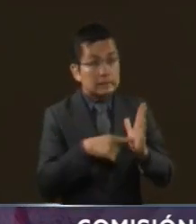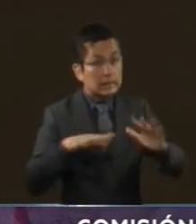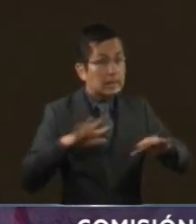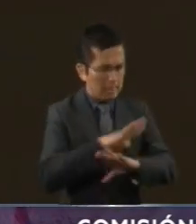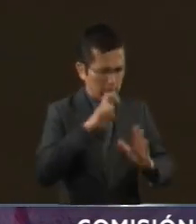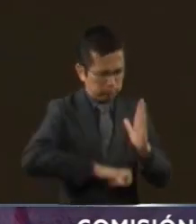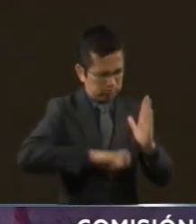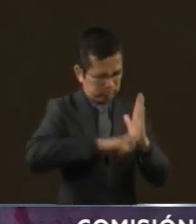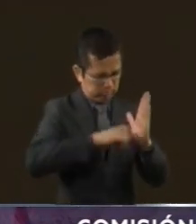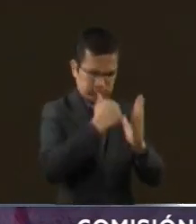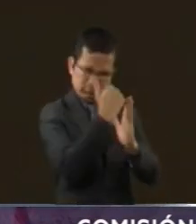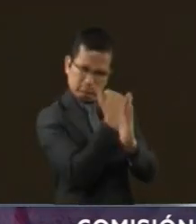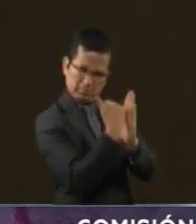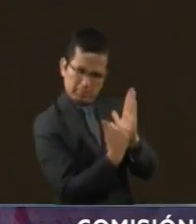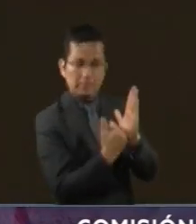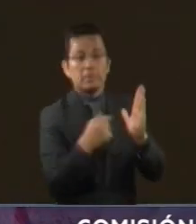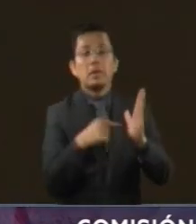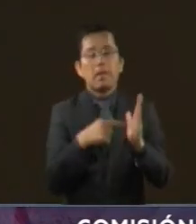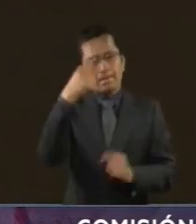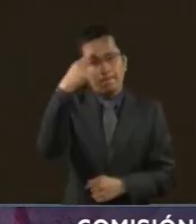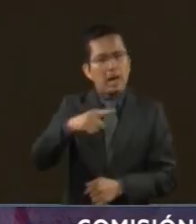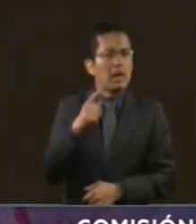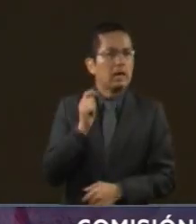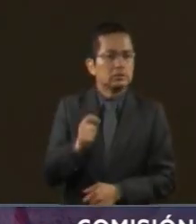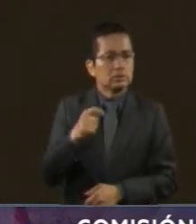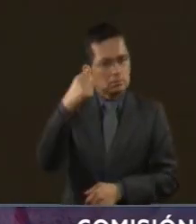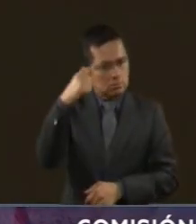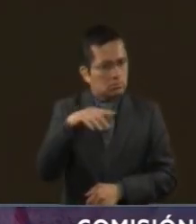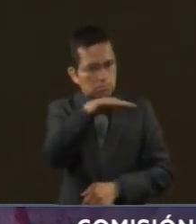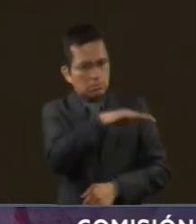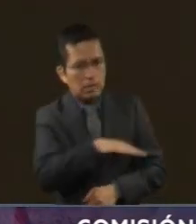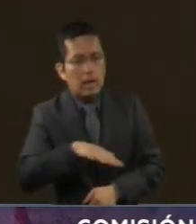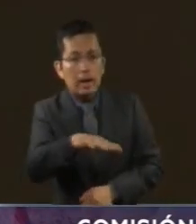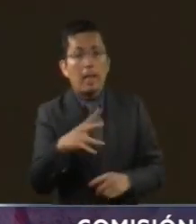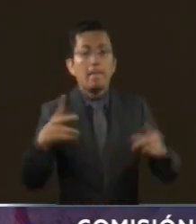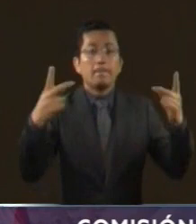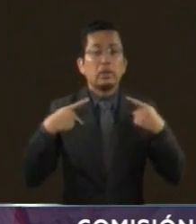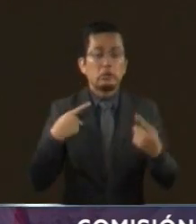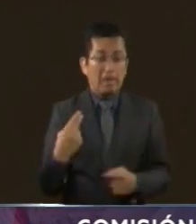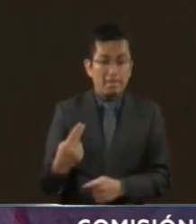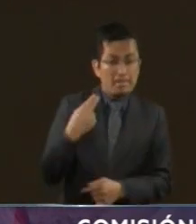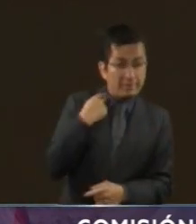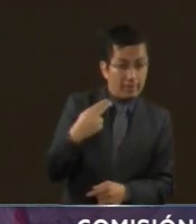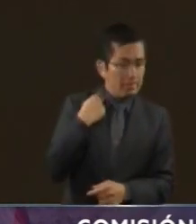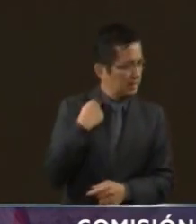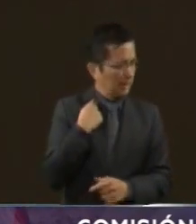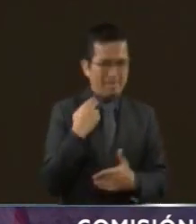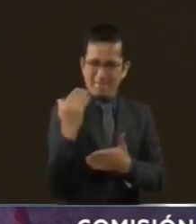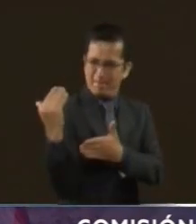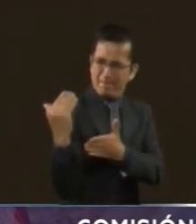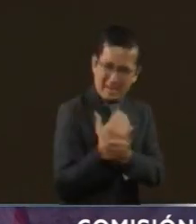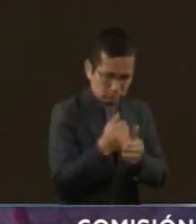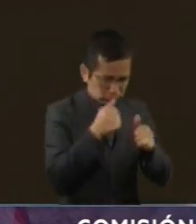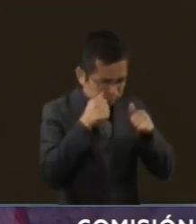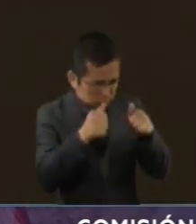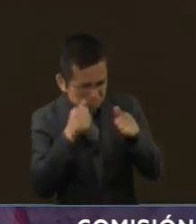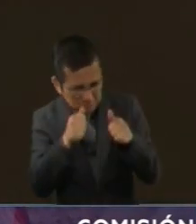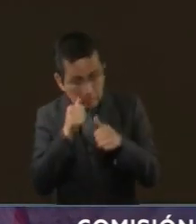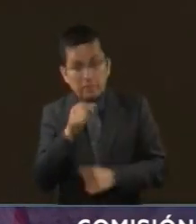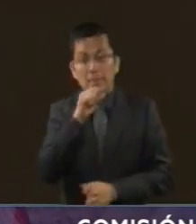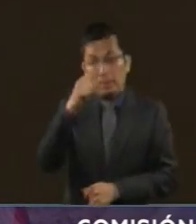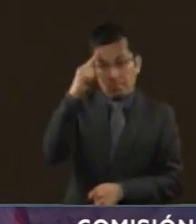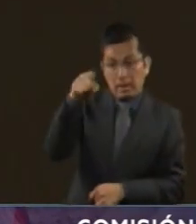prevención, atención, investigación y disminución de homicidios dolosos y de